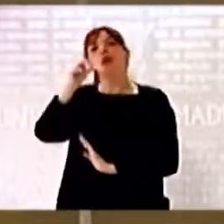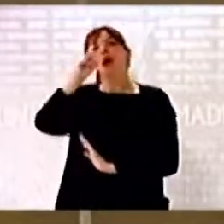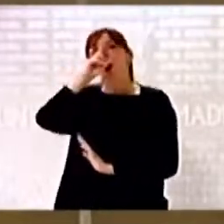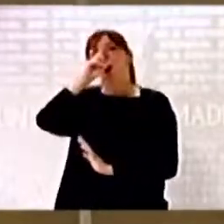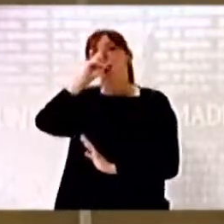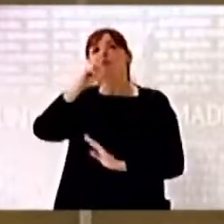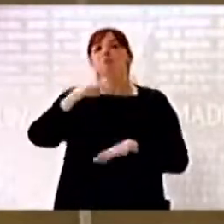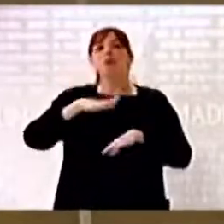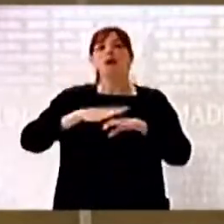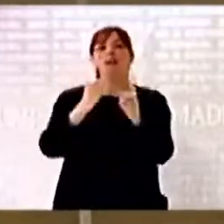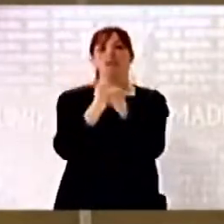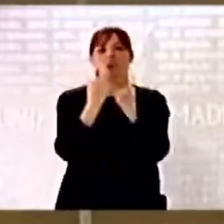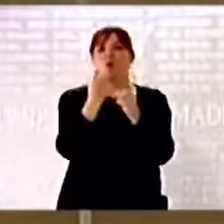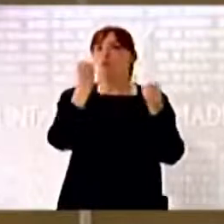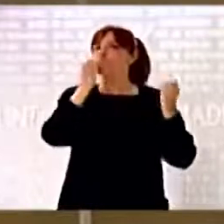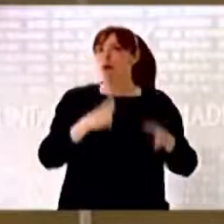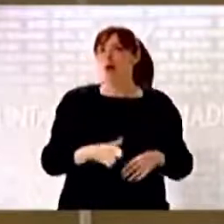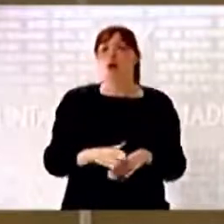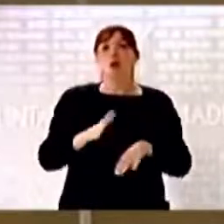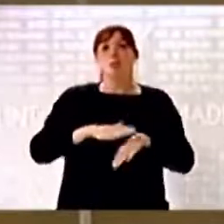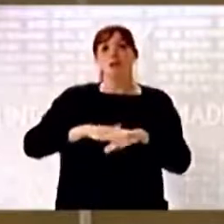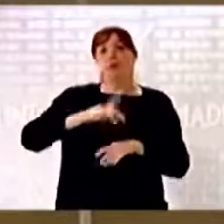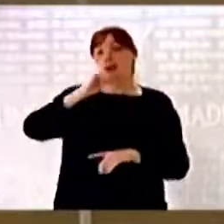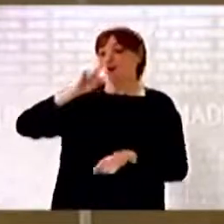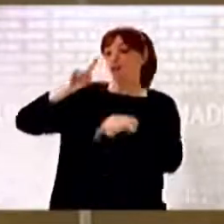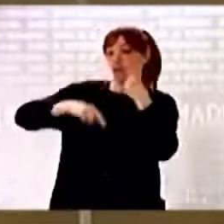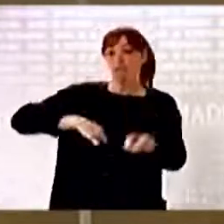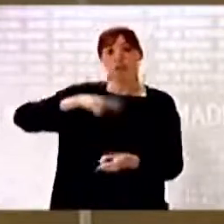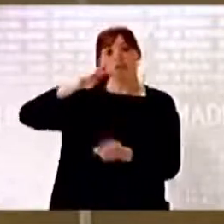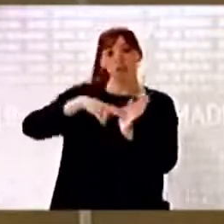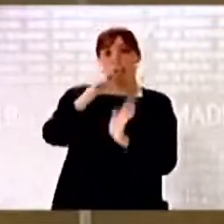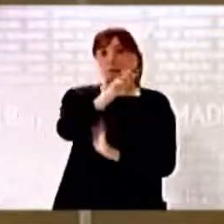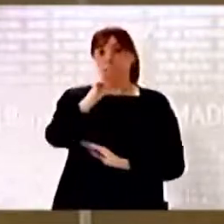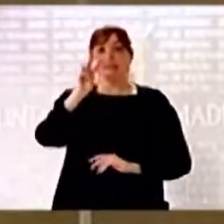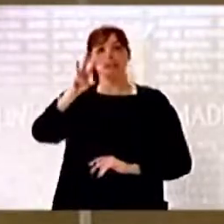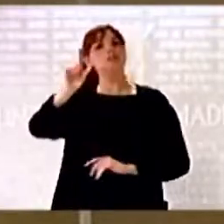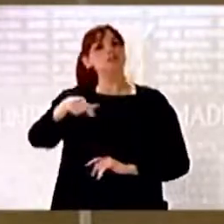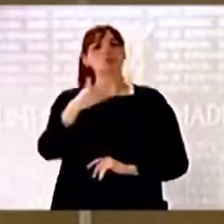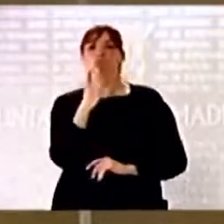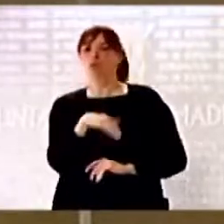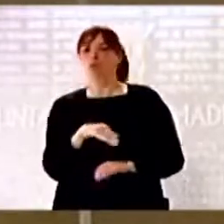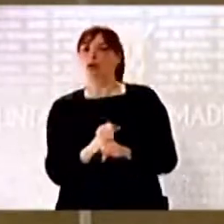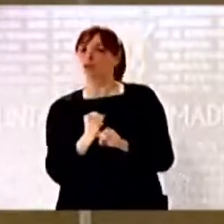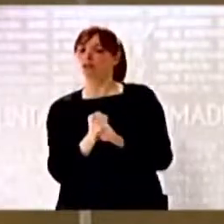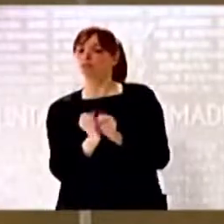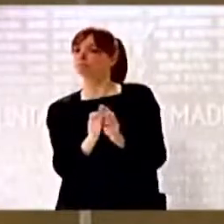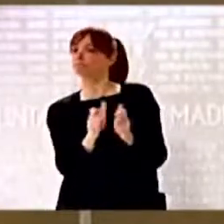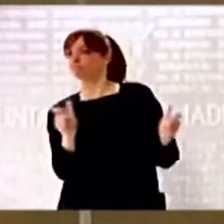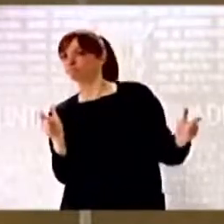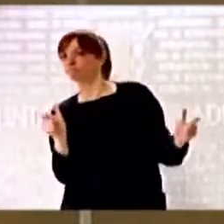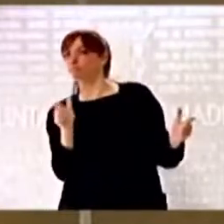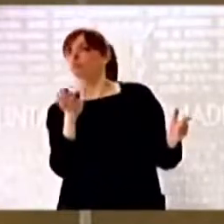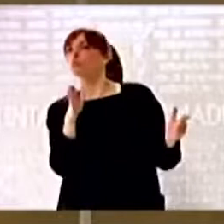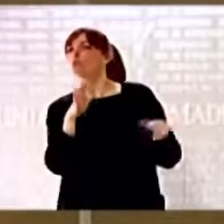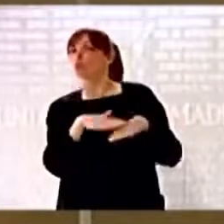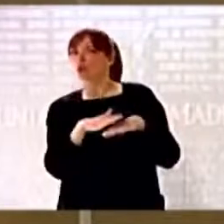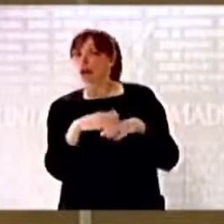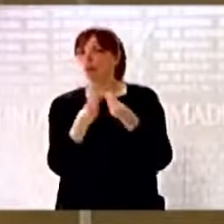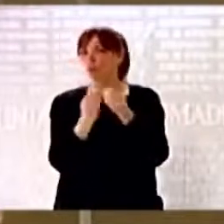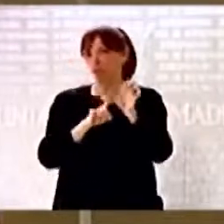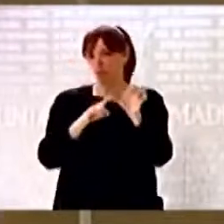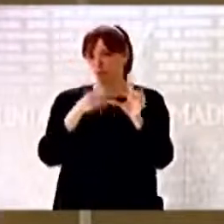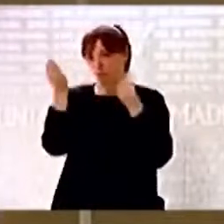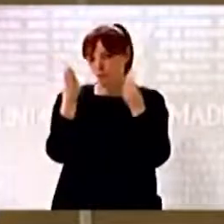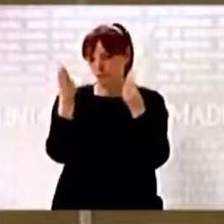empleo y por qué en el 2023 también va a ser un buen año para el empleo en Extremadura. Os vamos a dar